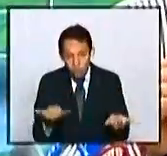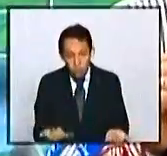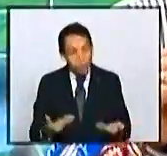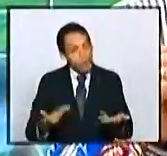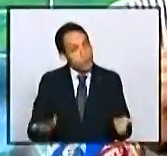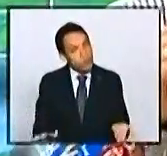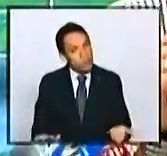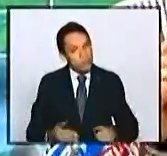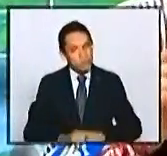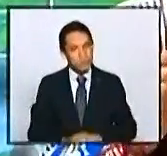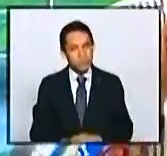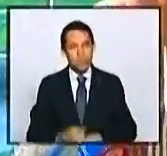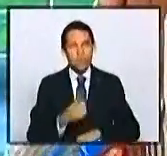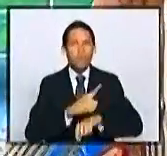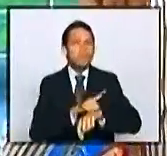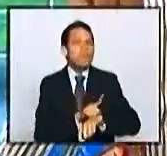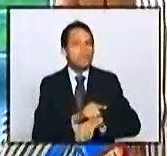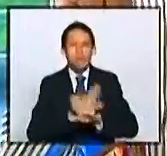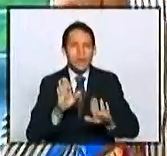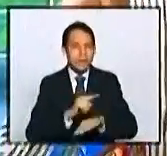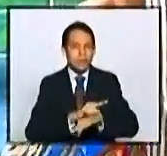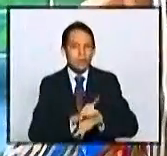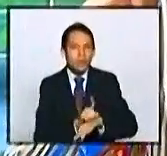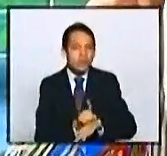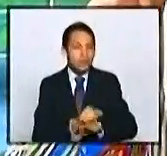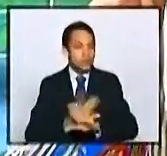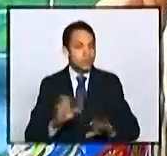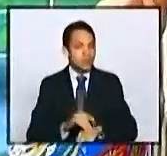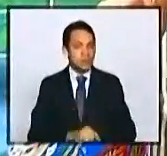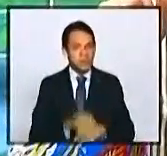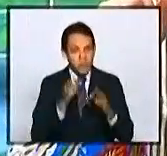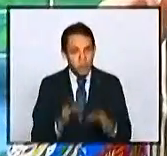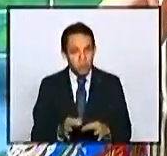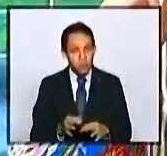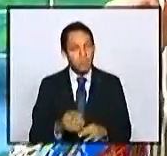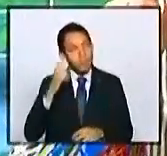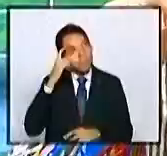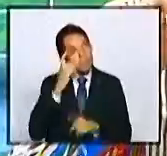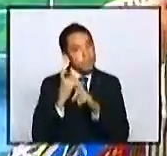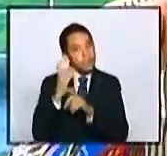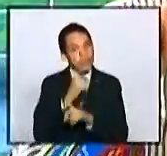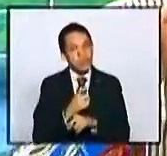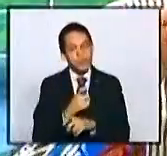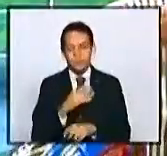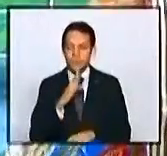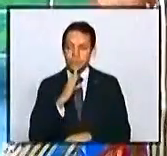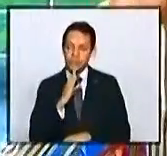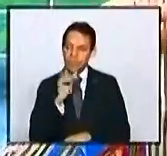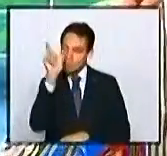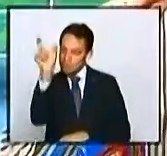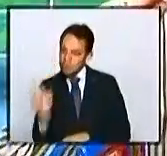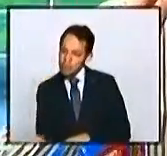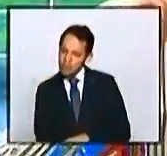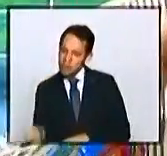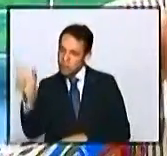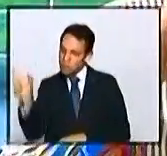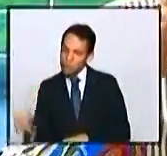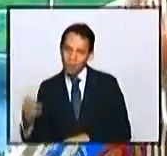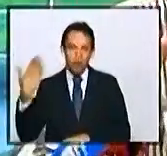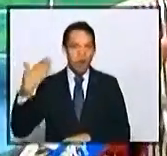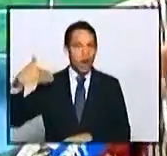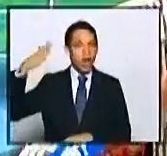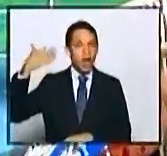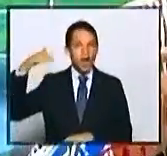saquen un minuto no más de su vida. Piensen a qué persona de su pasado con la que